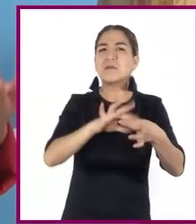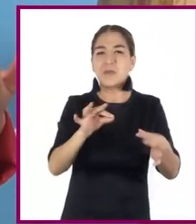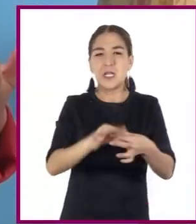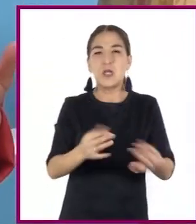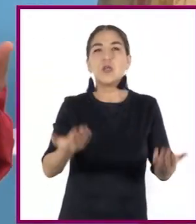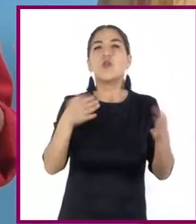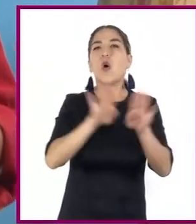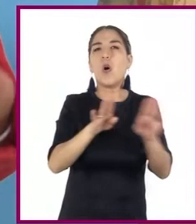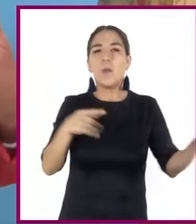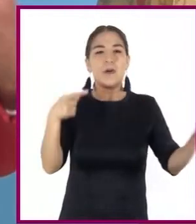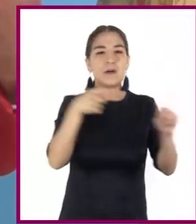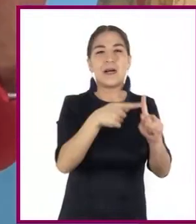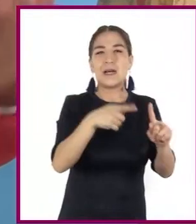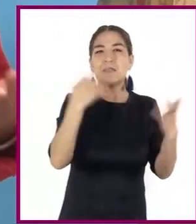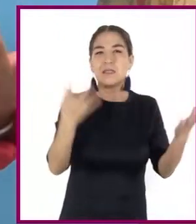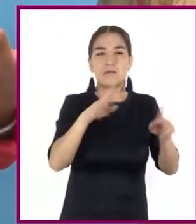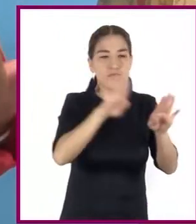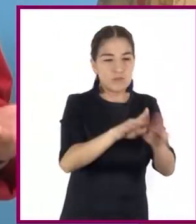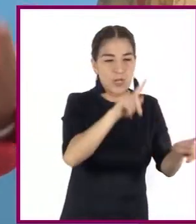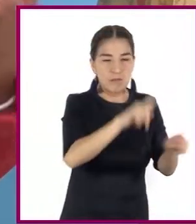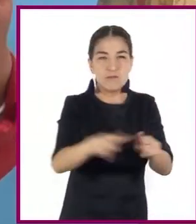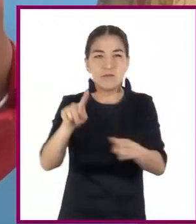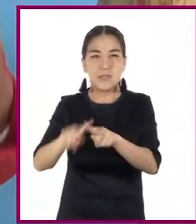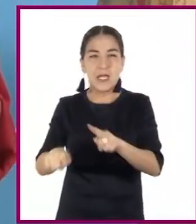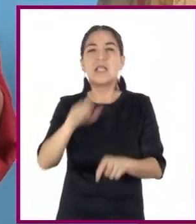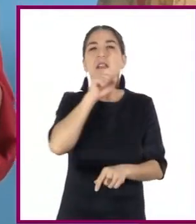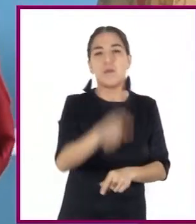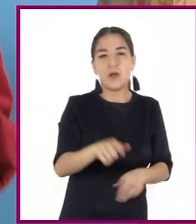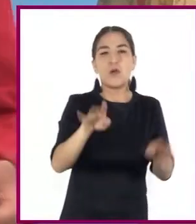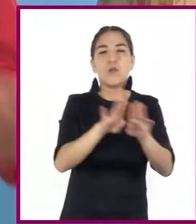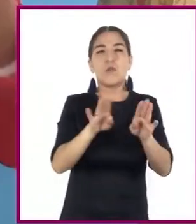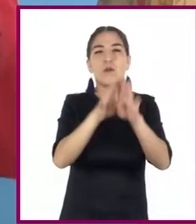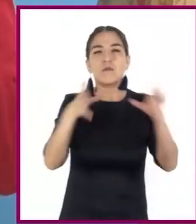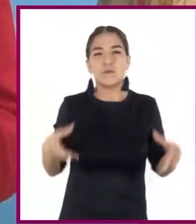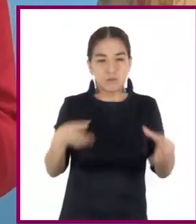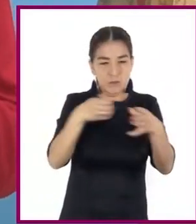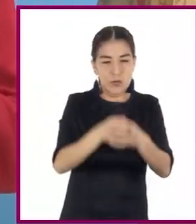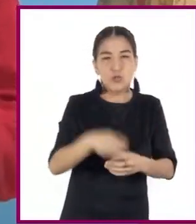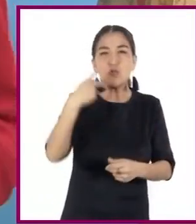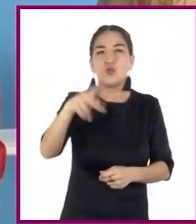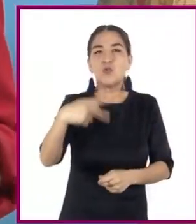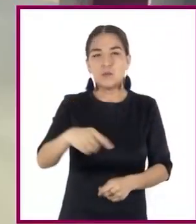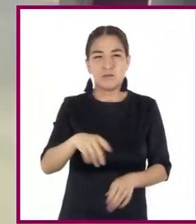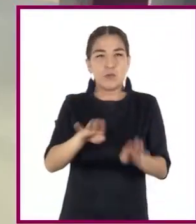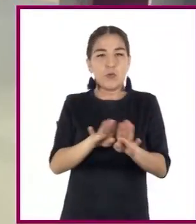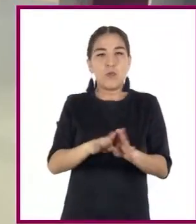son una parte de una diversidad y una conformación de su yo.